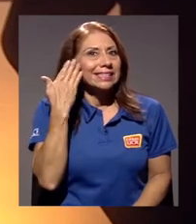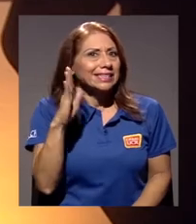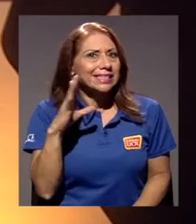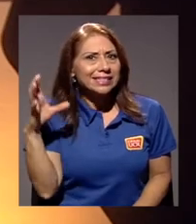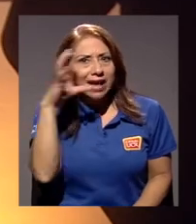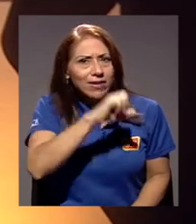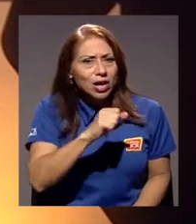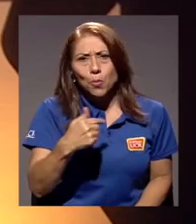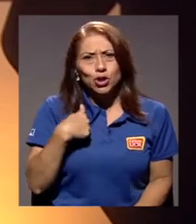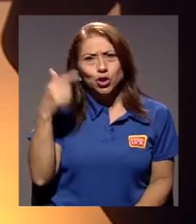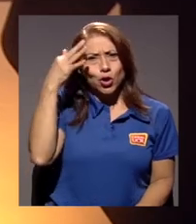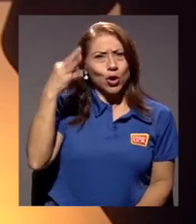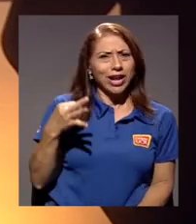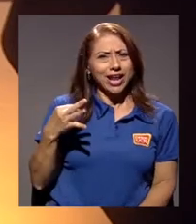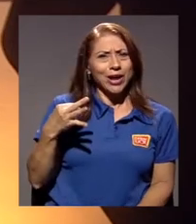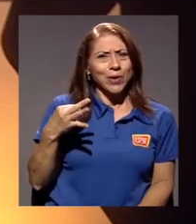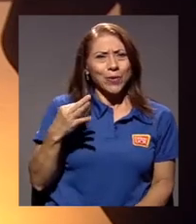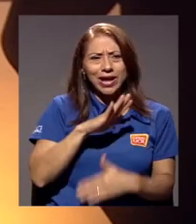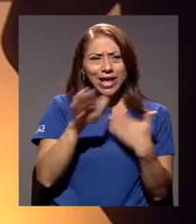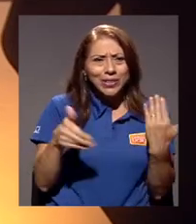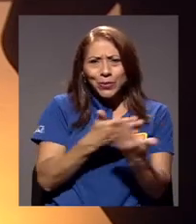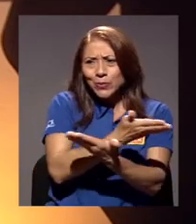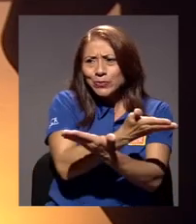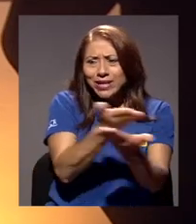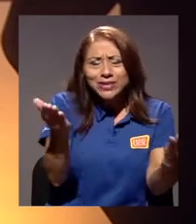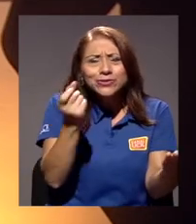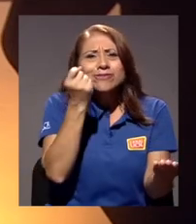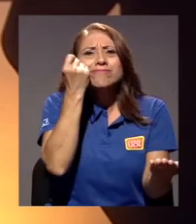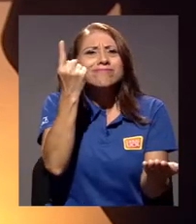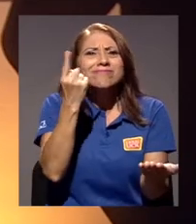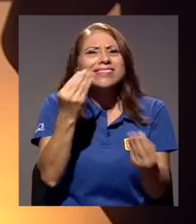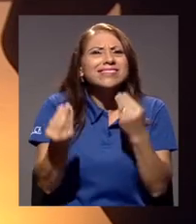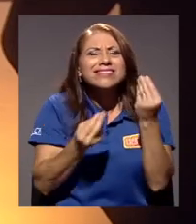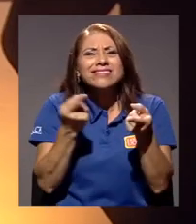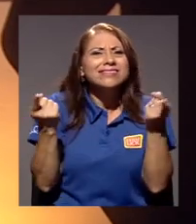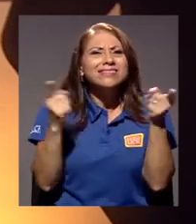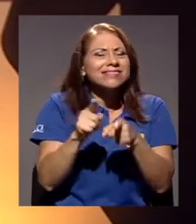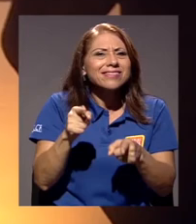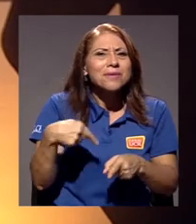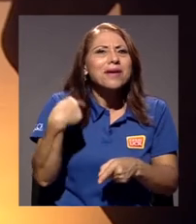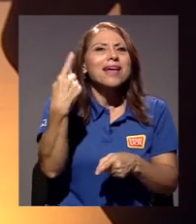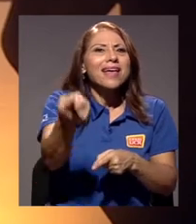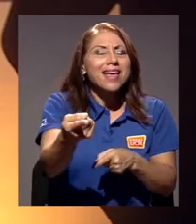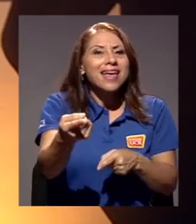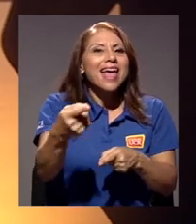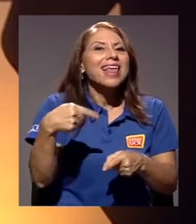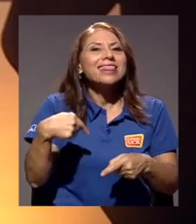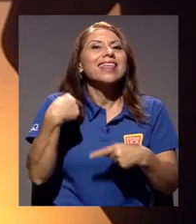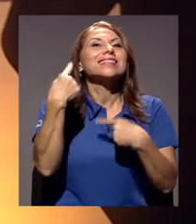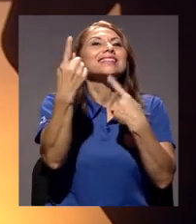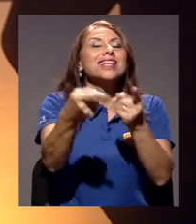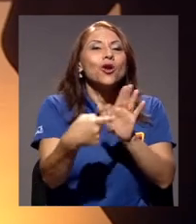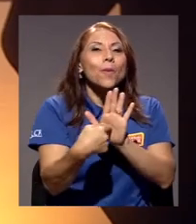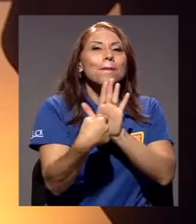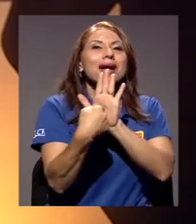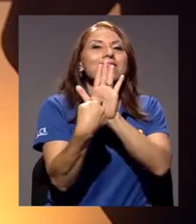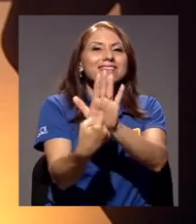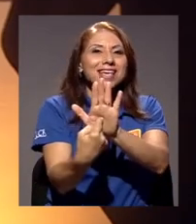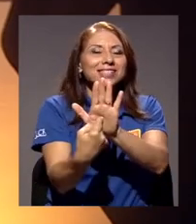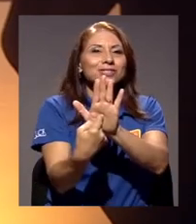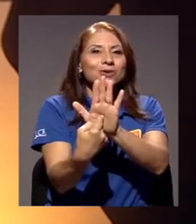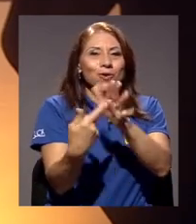porque no creo que todos están tan claros en el destino manifiesto expresado por los